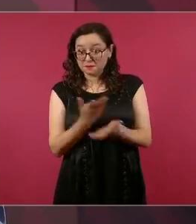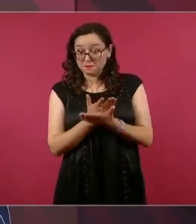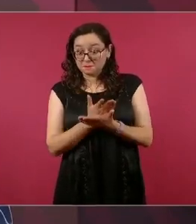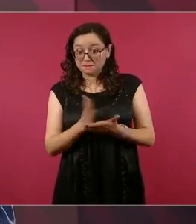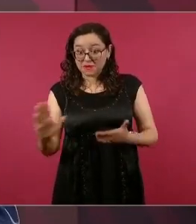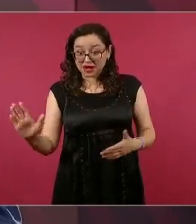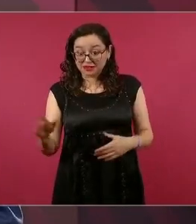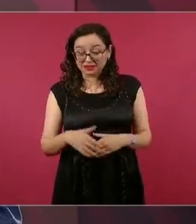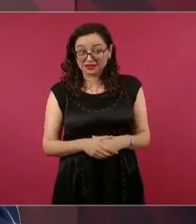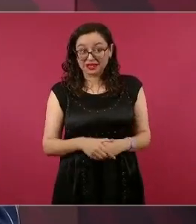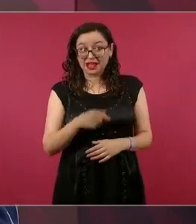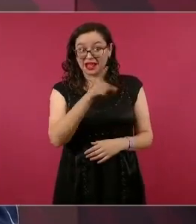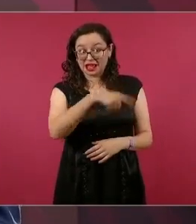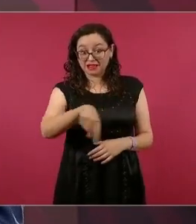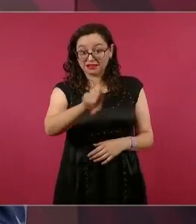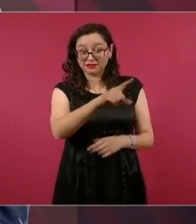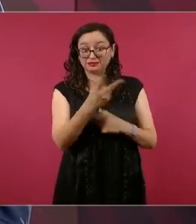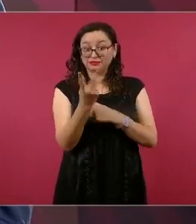son concesiones públicas.